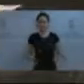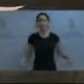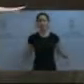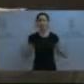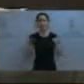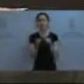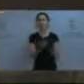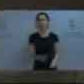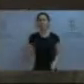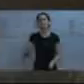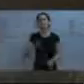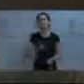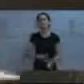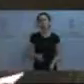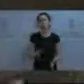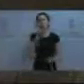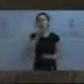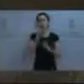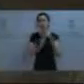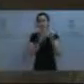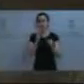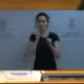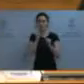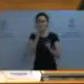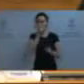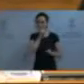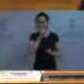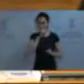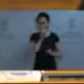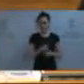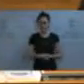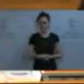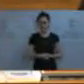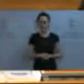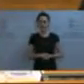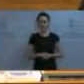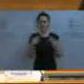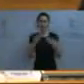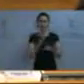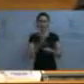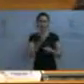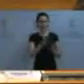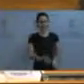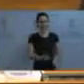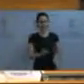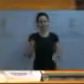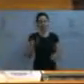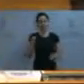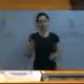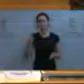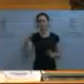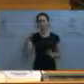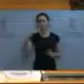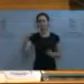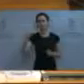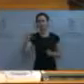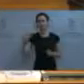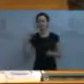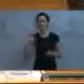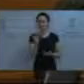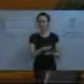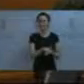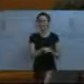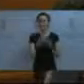coincidiendo con los periodos de gripe. Gracias, señor consejero. Señora Gómez Alonso tiene la palabra.